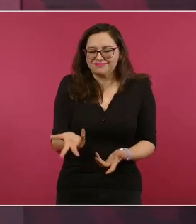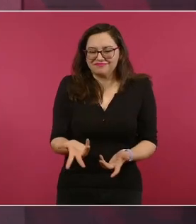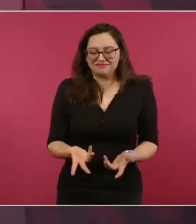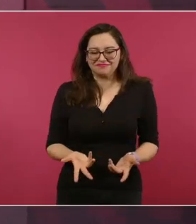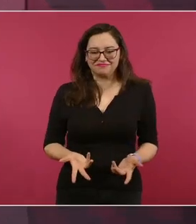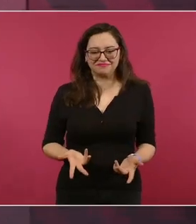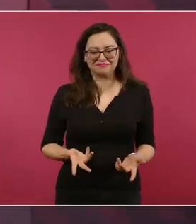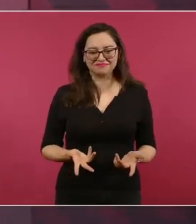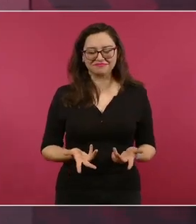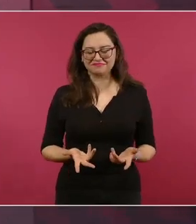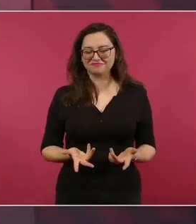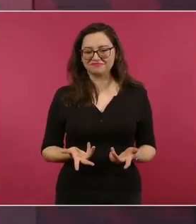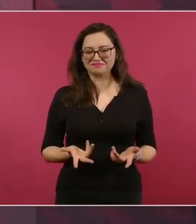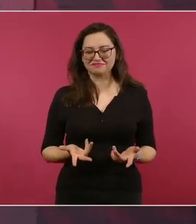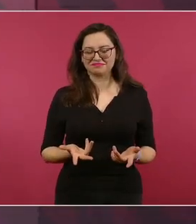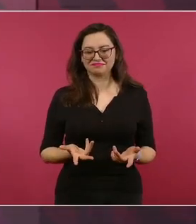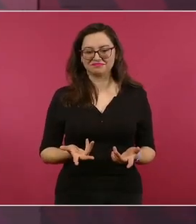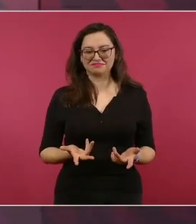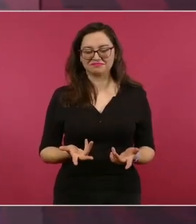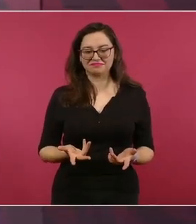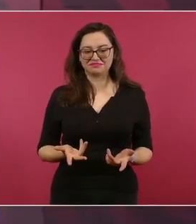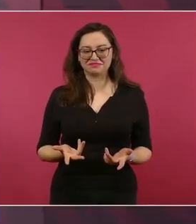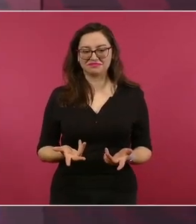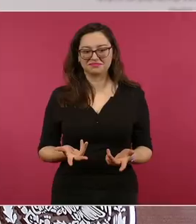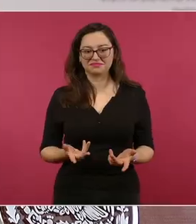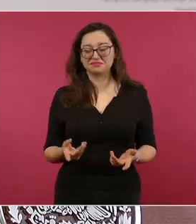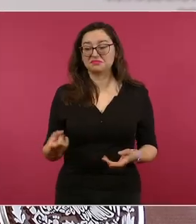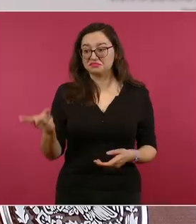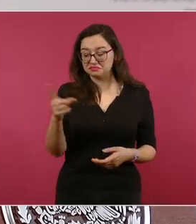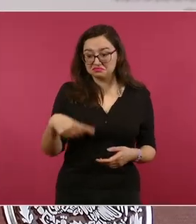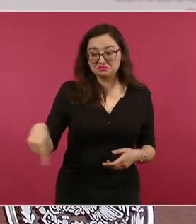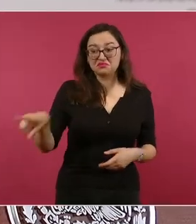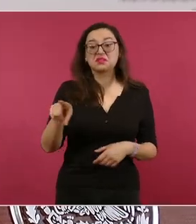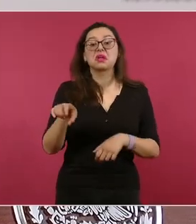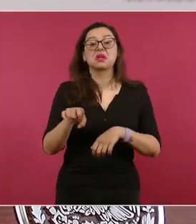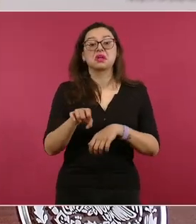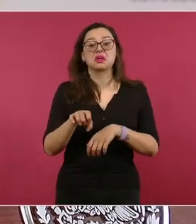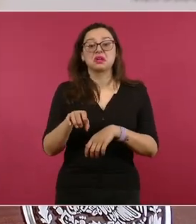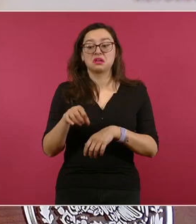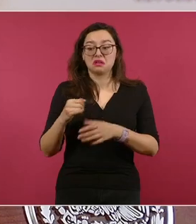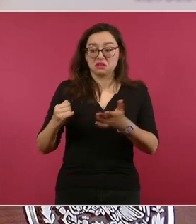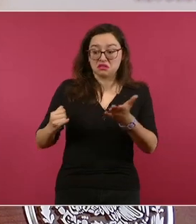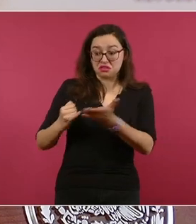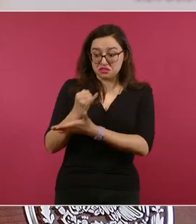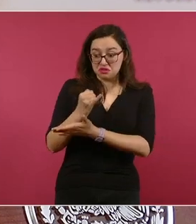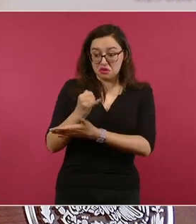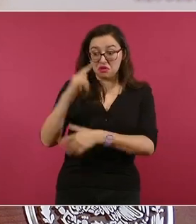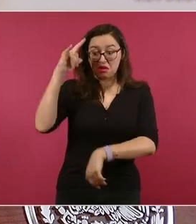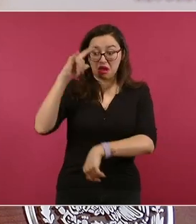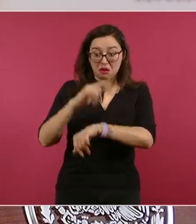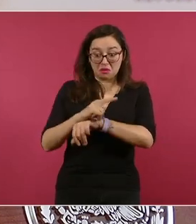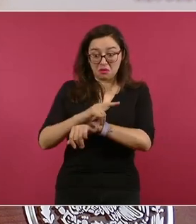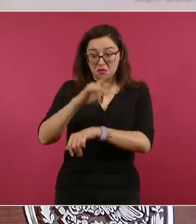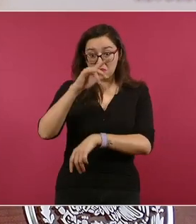se va a cesar a los funcionarios que tomaron esa decisión.